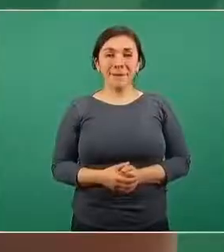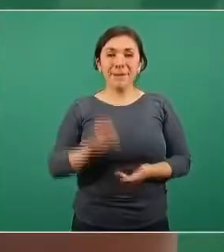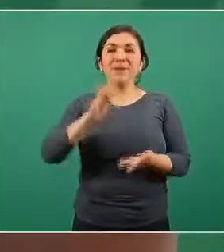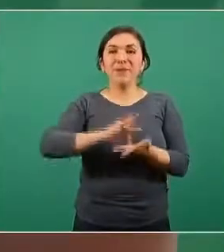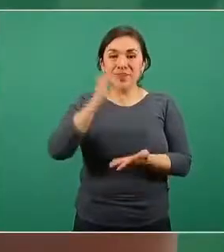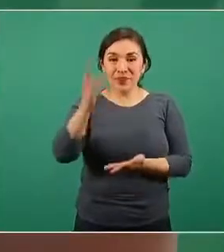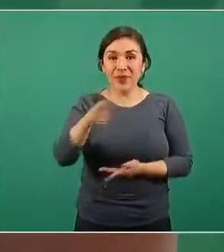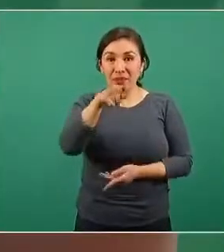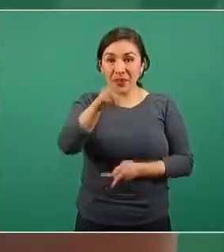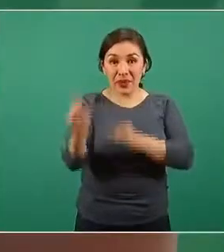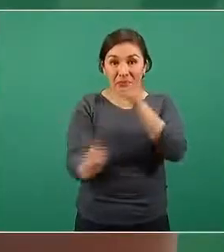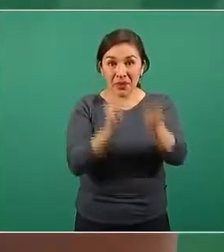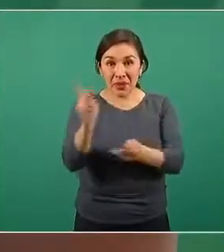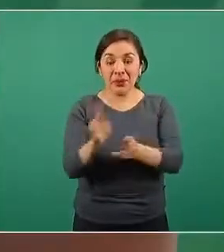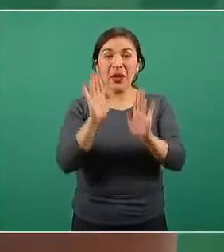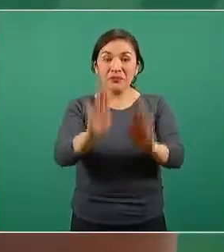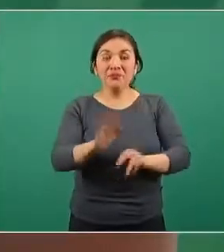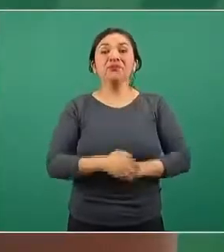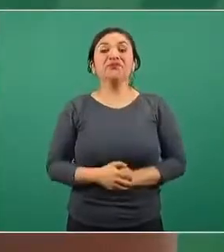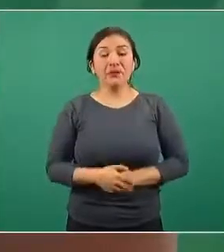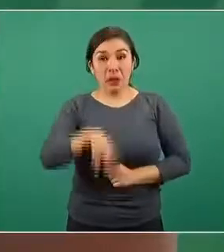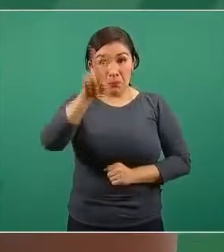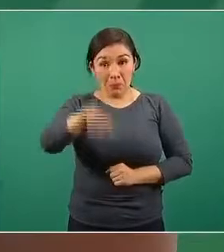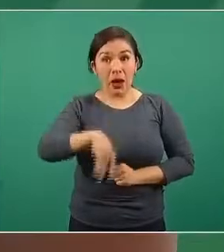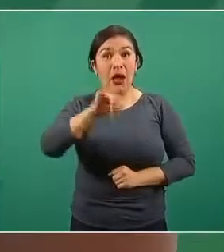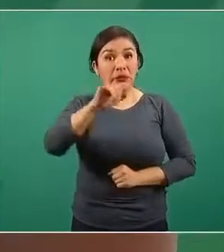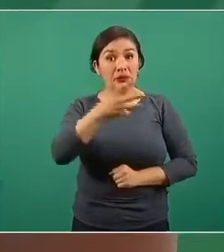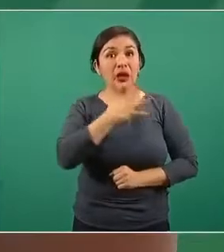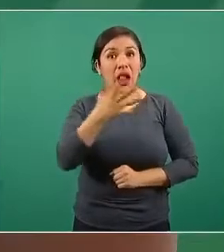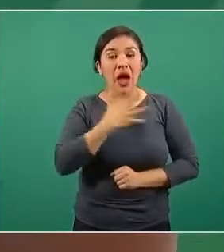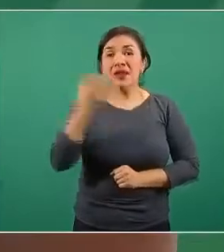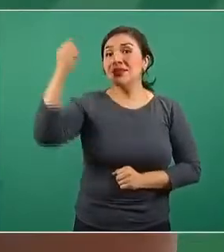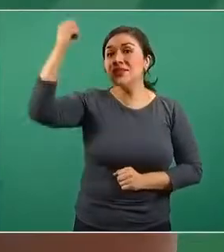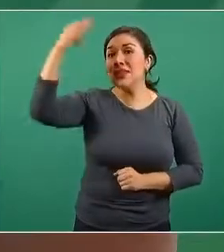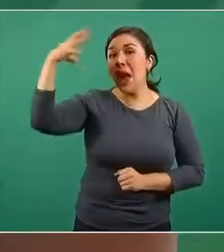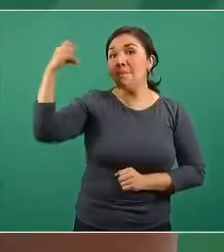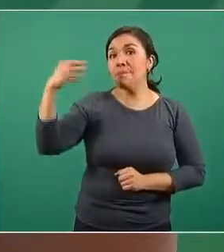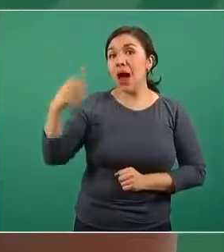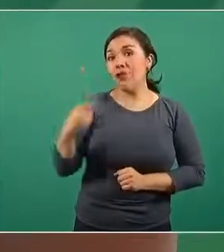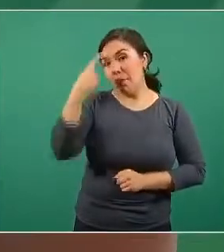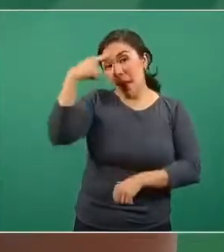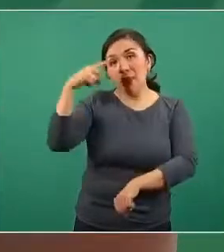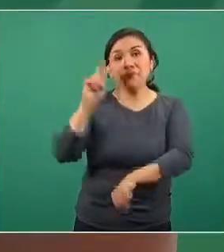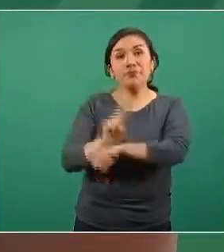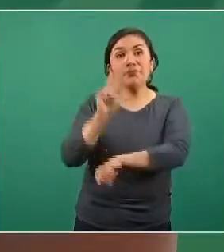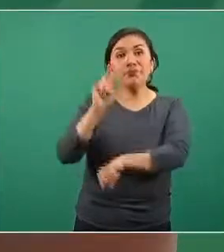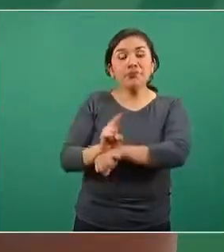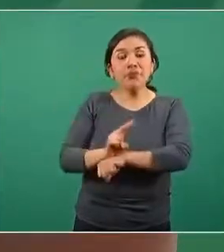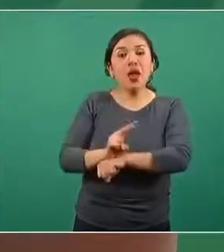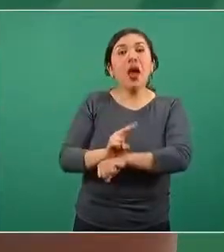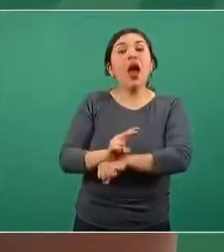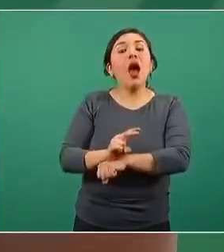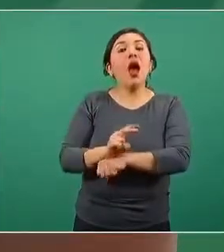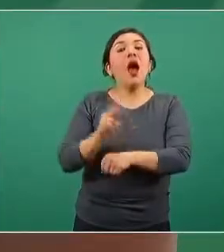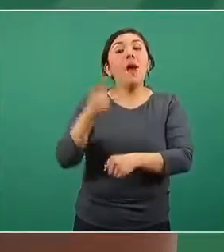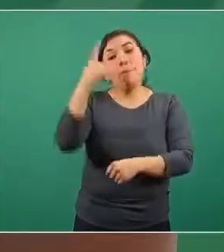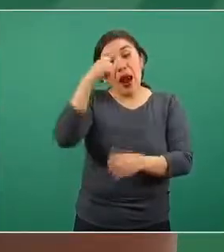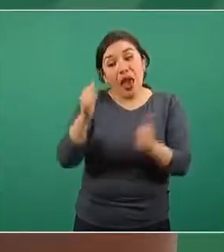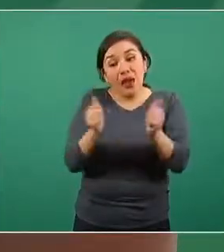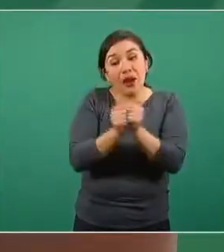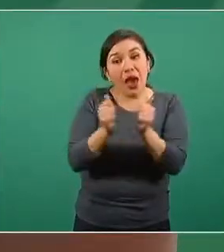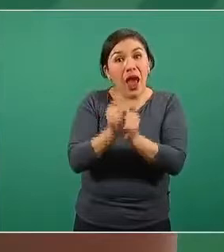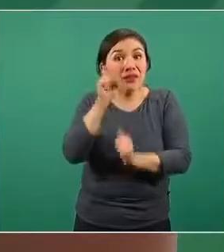Muchísimas gracias por la pregunta y de hecho tenemos un semáforo de riesgo COVID para las relaciones